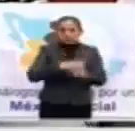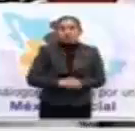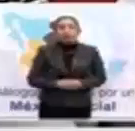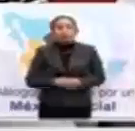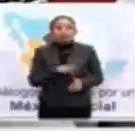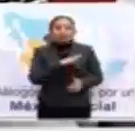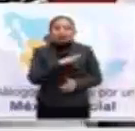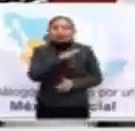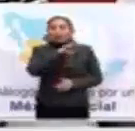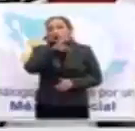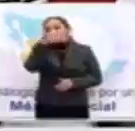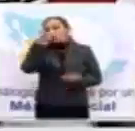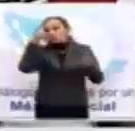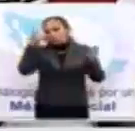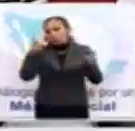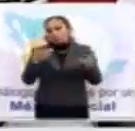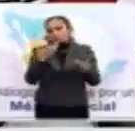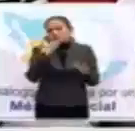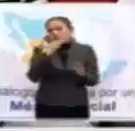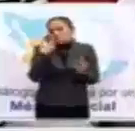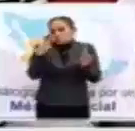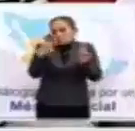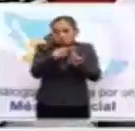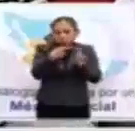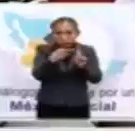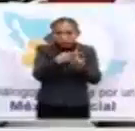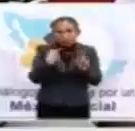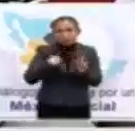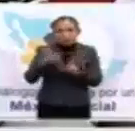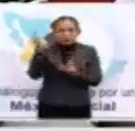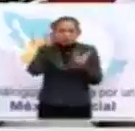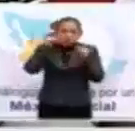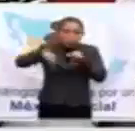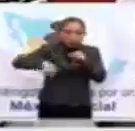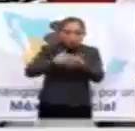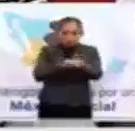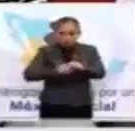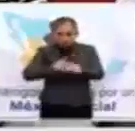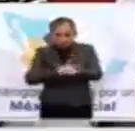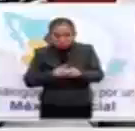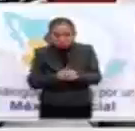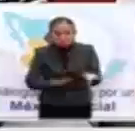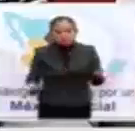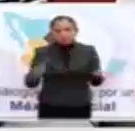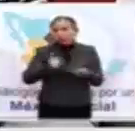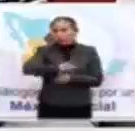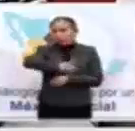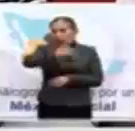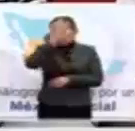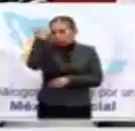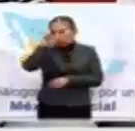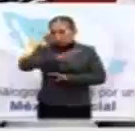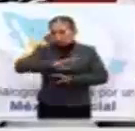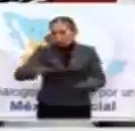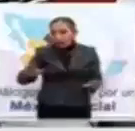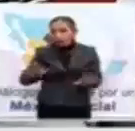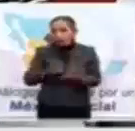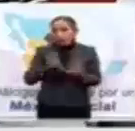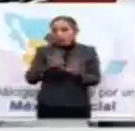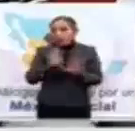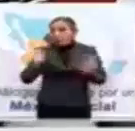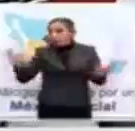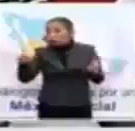Hay otros temas muy positivos que he escuchado esta tarde. No sé si ya estaríamos en una ronda